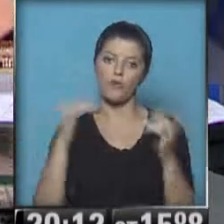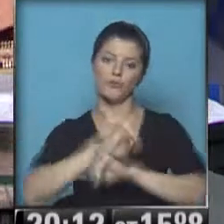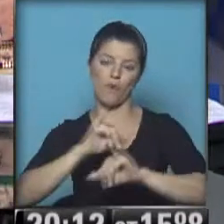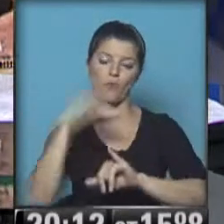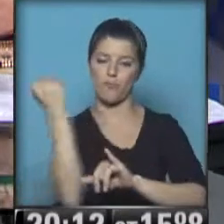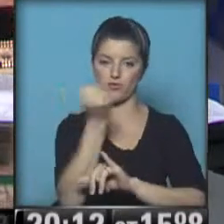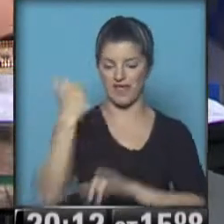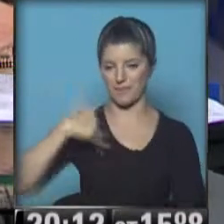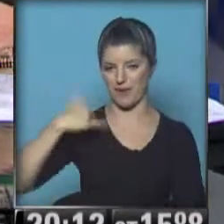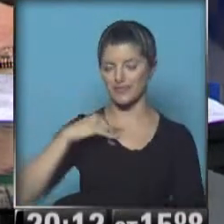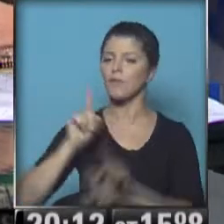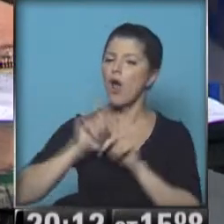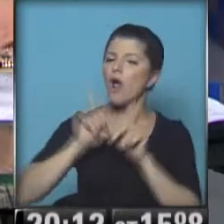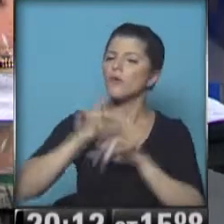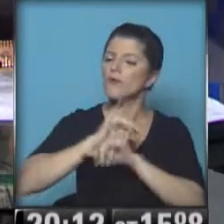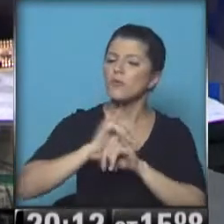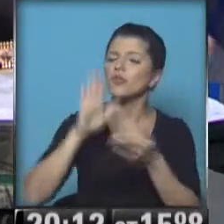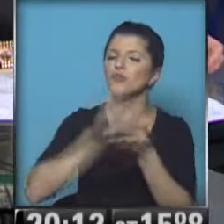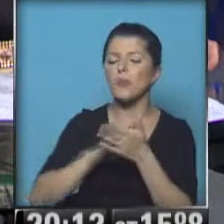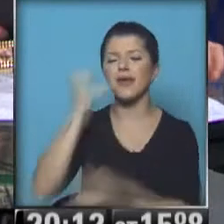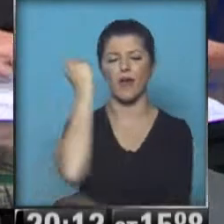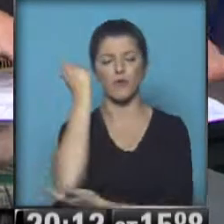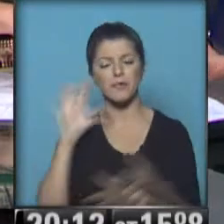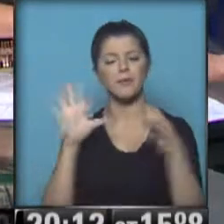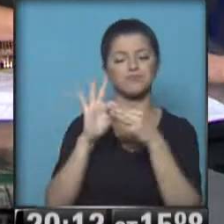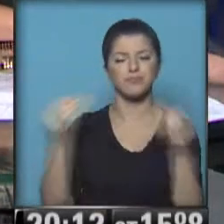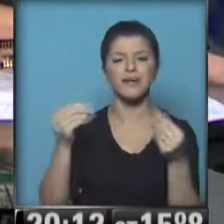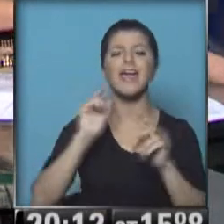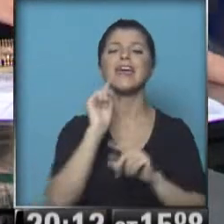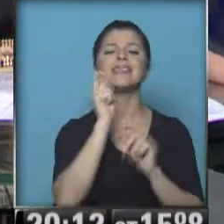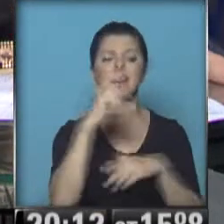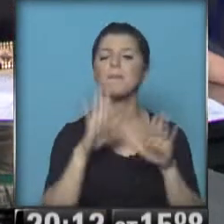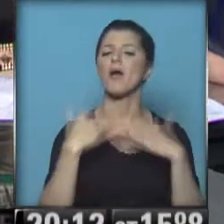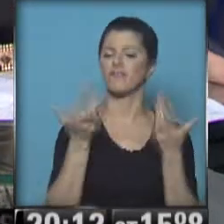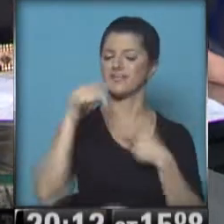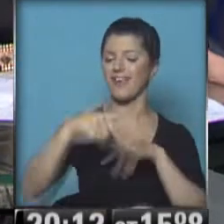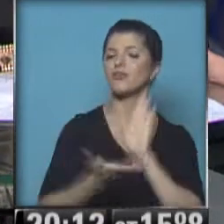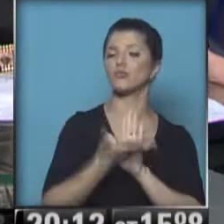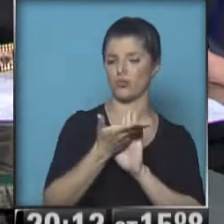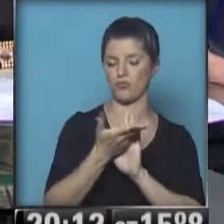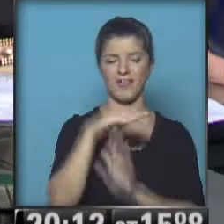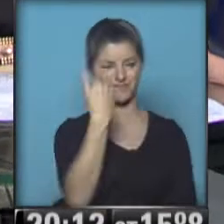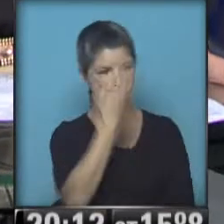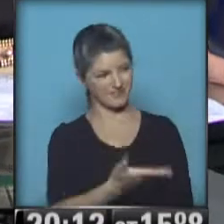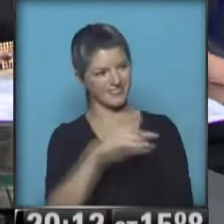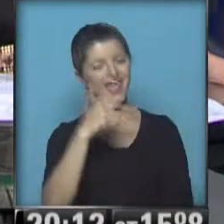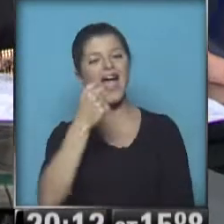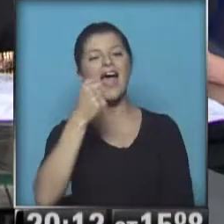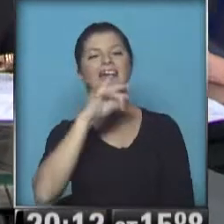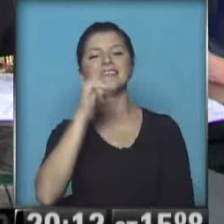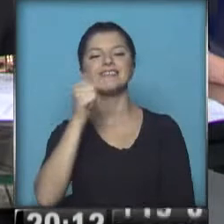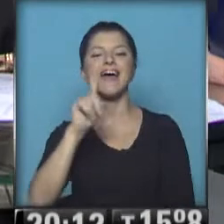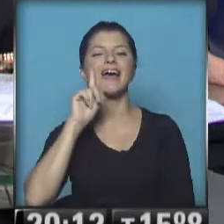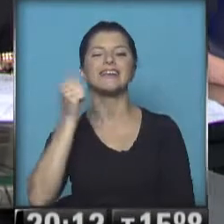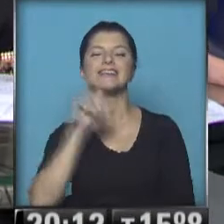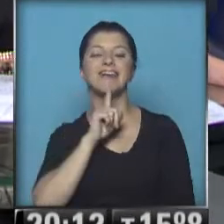Ahora, algunos detalles. ¿Cómo impacta en la economía? ¿A quiénes alcanza el salario mínimo vital y móvil? Está Alfredo Zayat. ¿Cómo te va, Alfredo? Muy